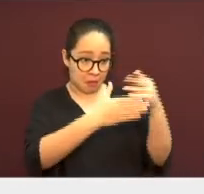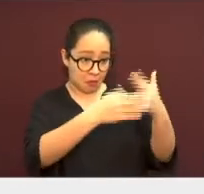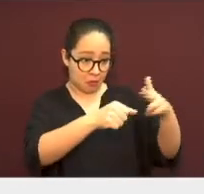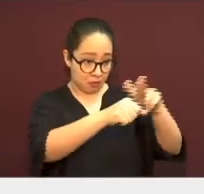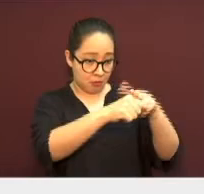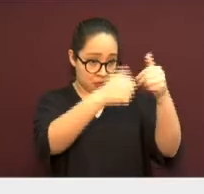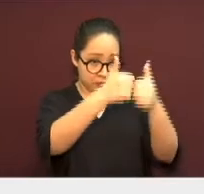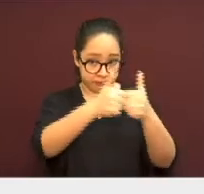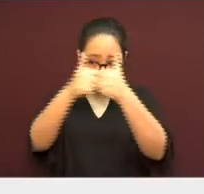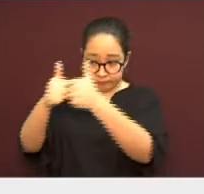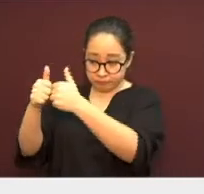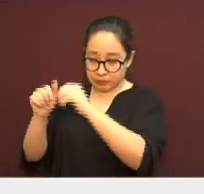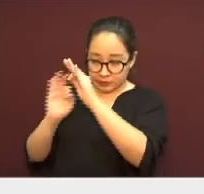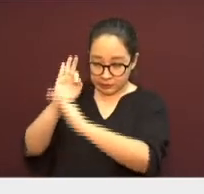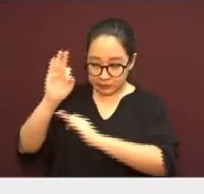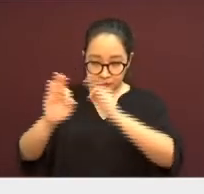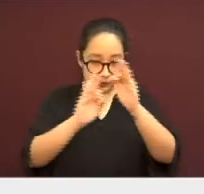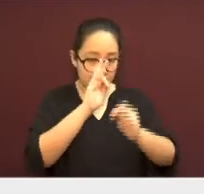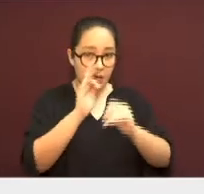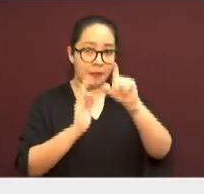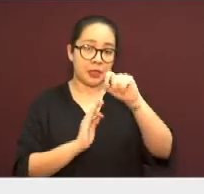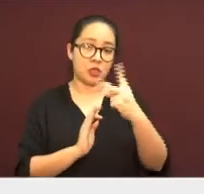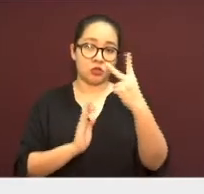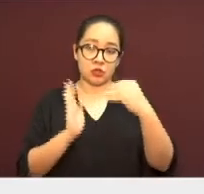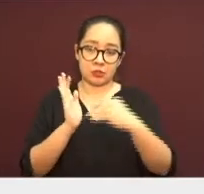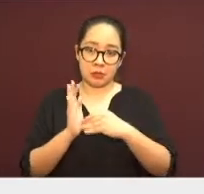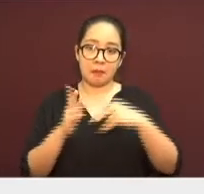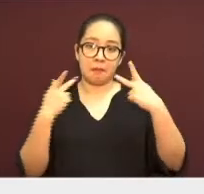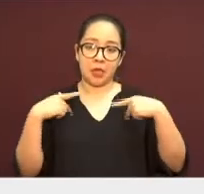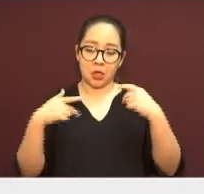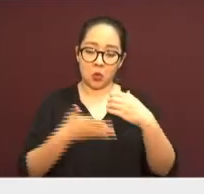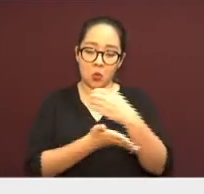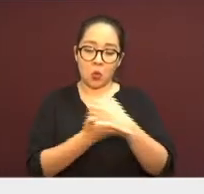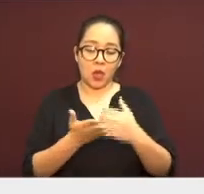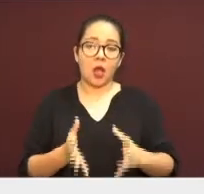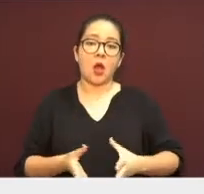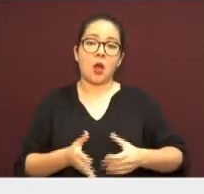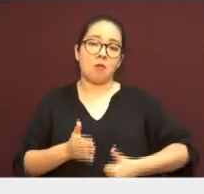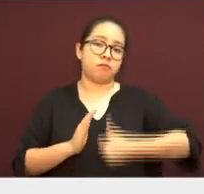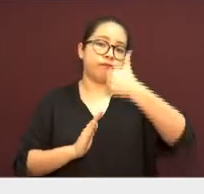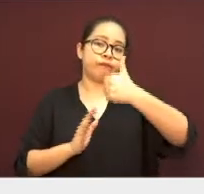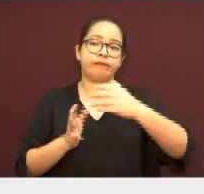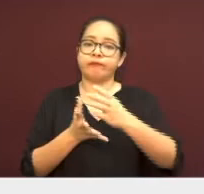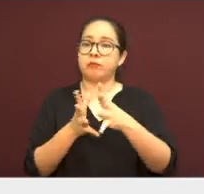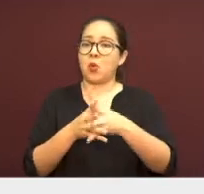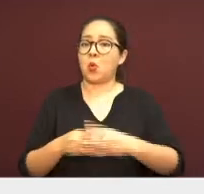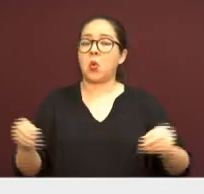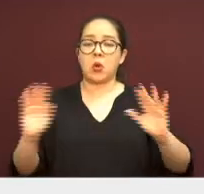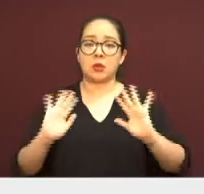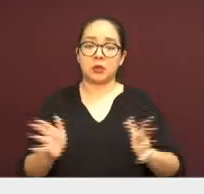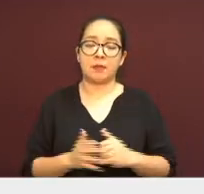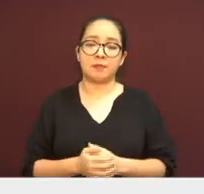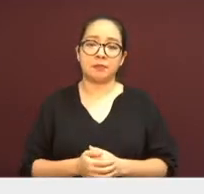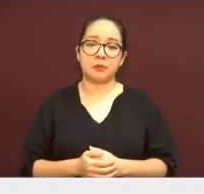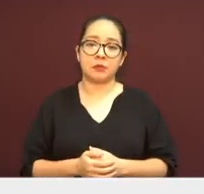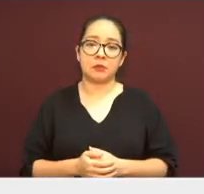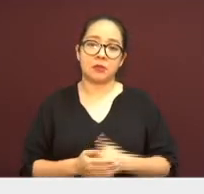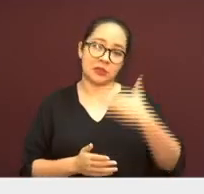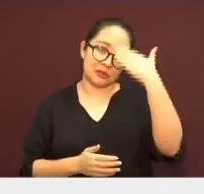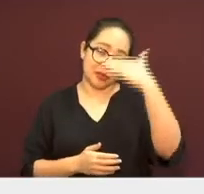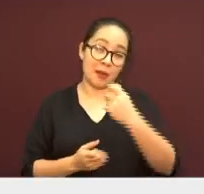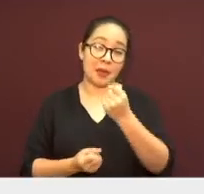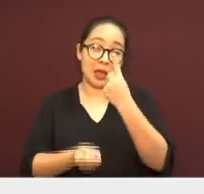superan ya los 22 mil los enfermos recuperados desafortunadamente producto de complicaciones severas